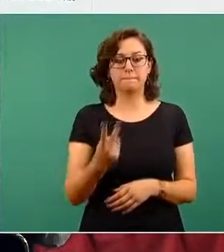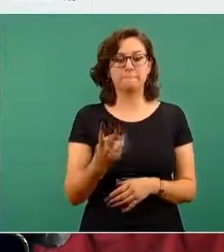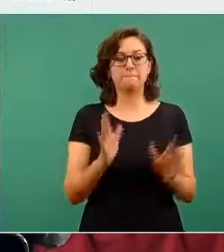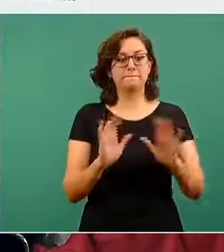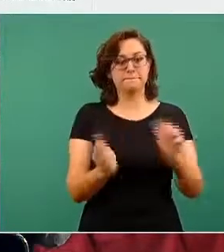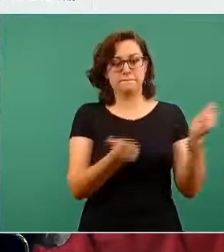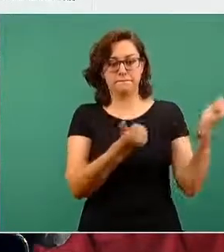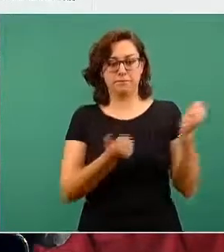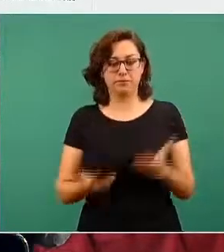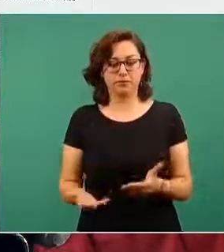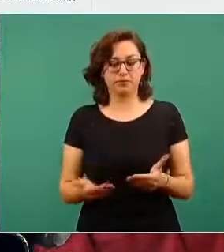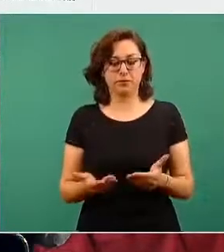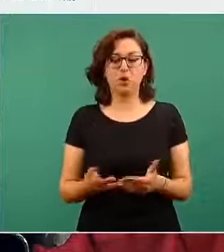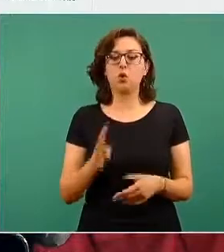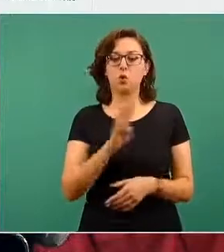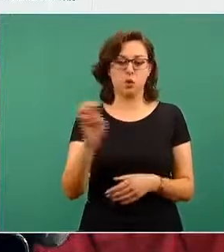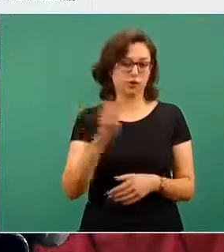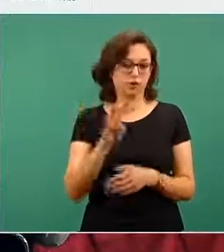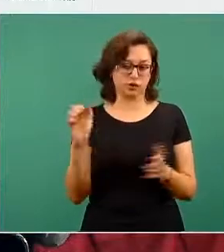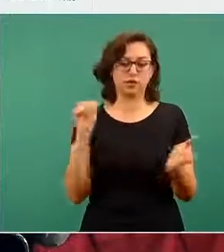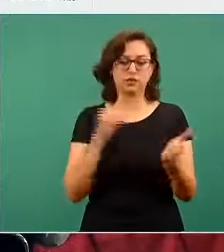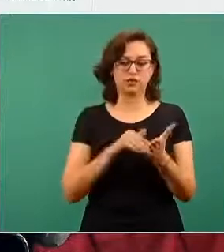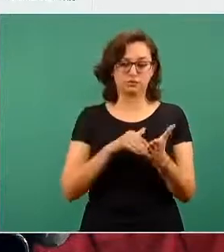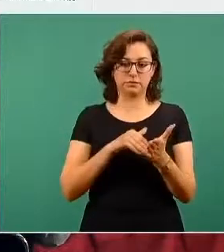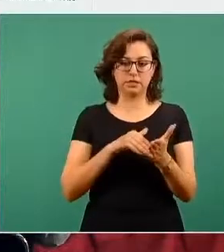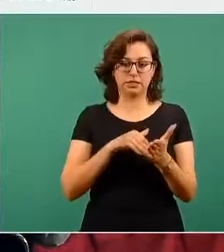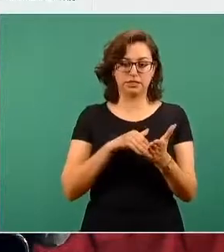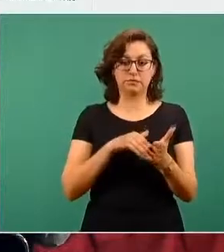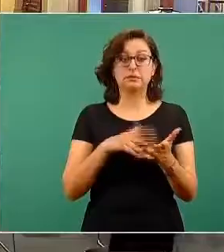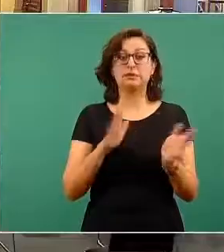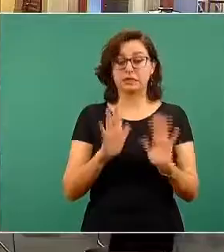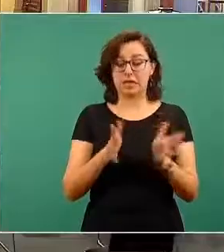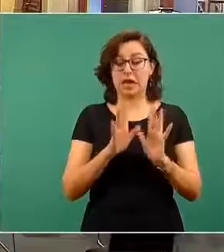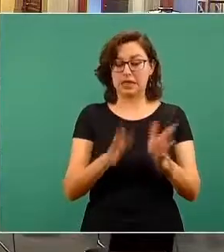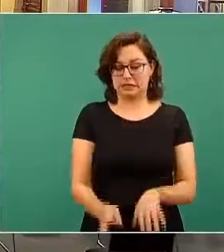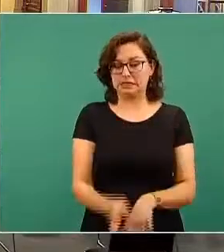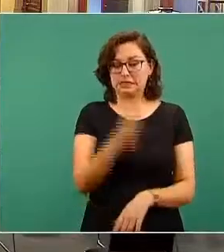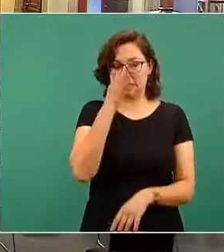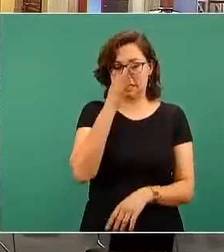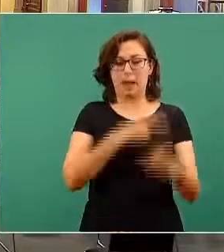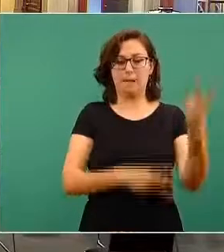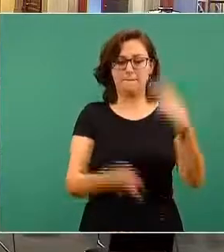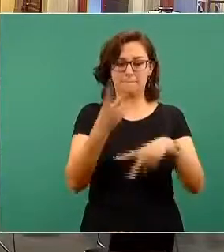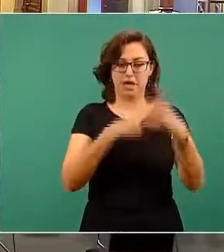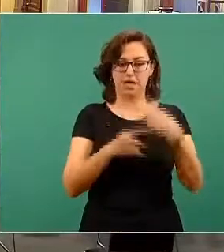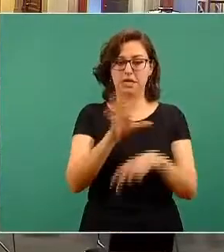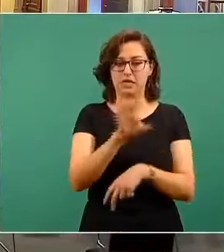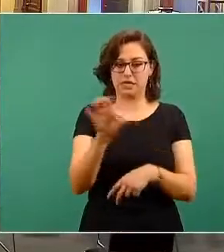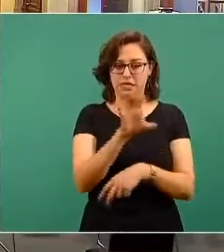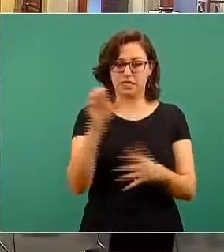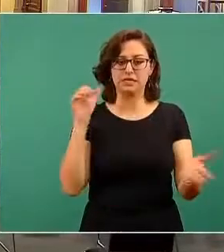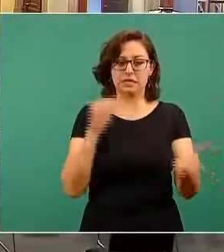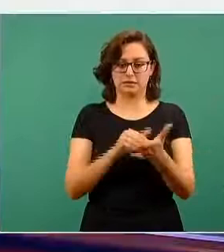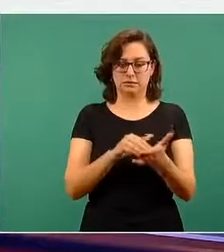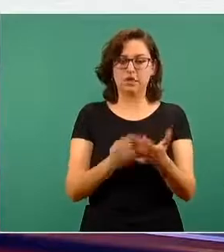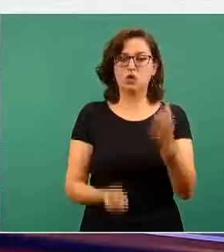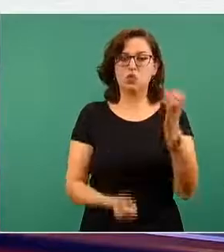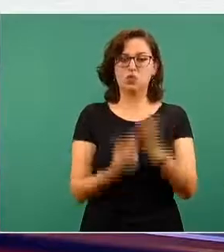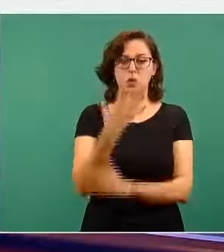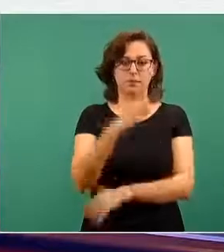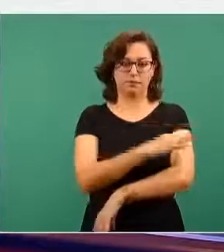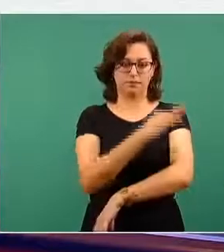que se han recibido estas mismas 400.000, y estamos muy próximos a recibir 500.000 dosis